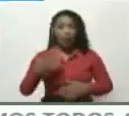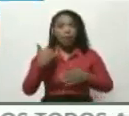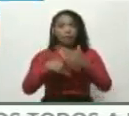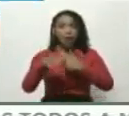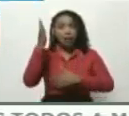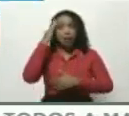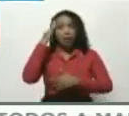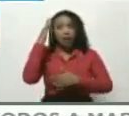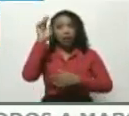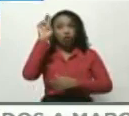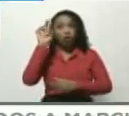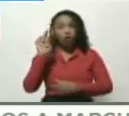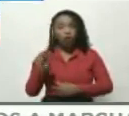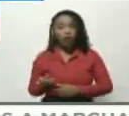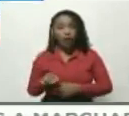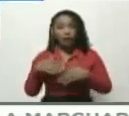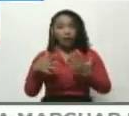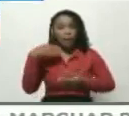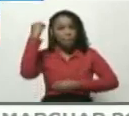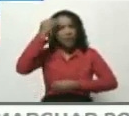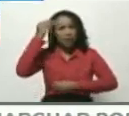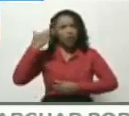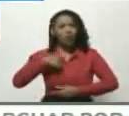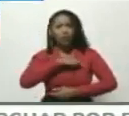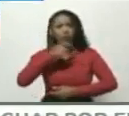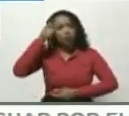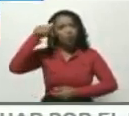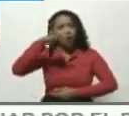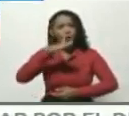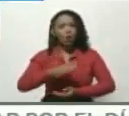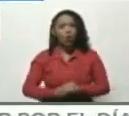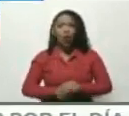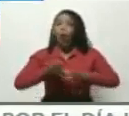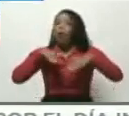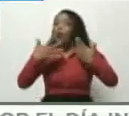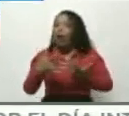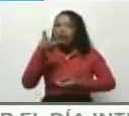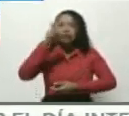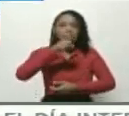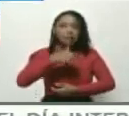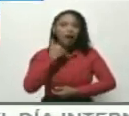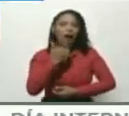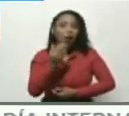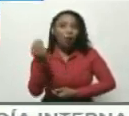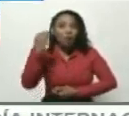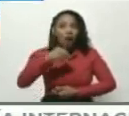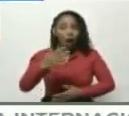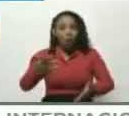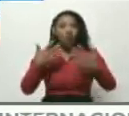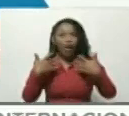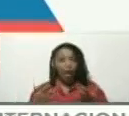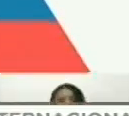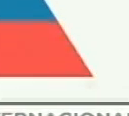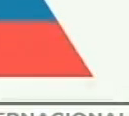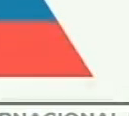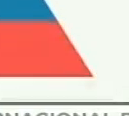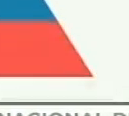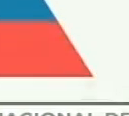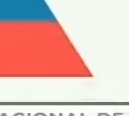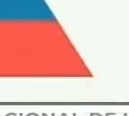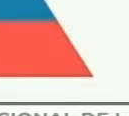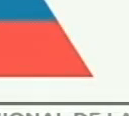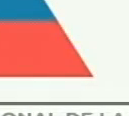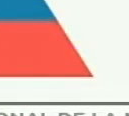todos los días qué está pensando nuestro pueblo, cuáles son sus necesidades más urgentes, cuáles son las